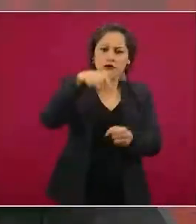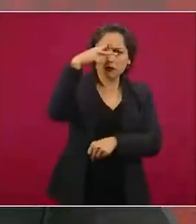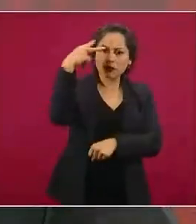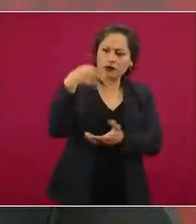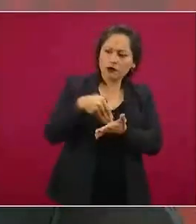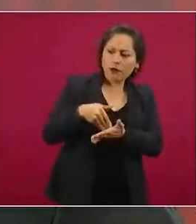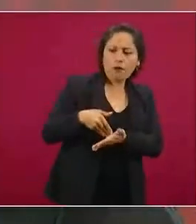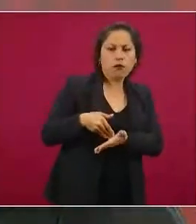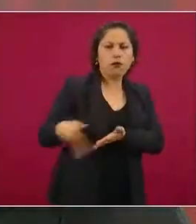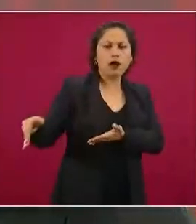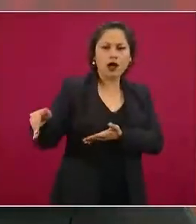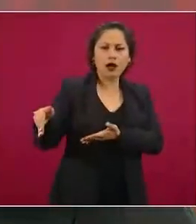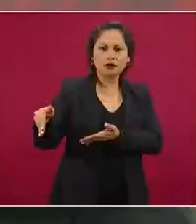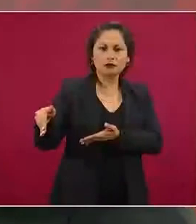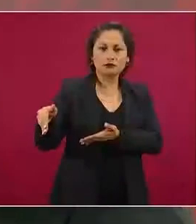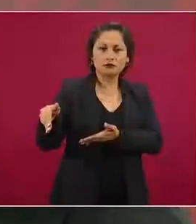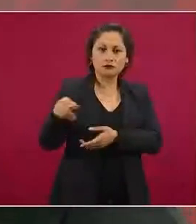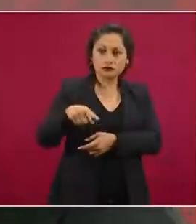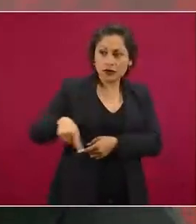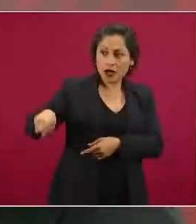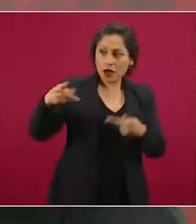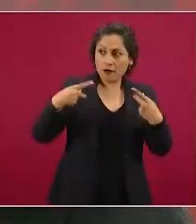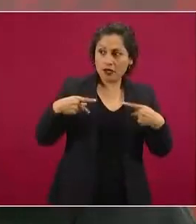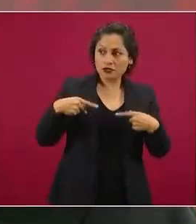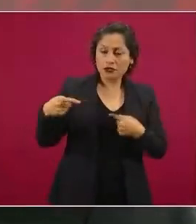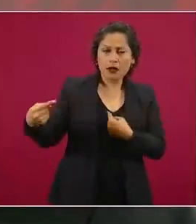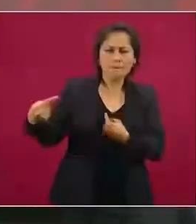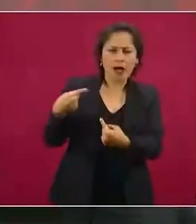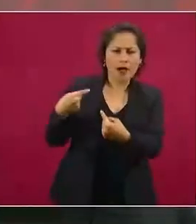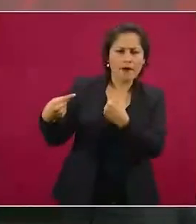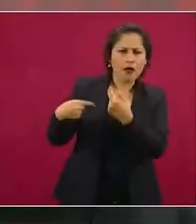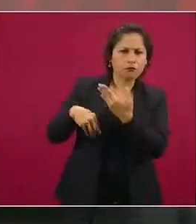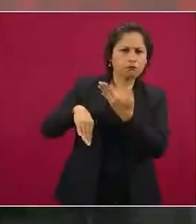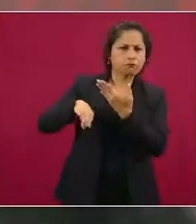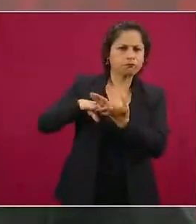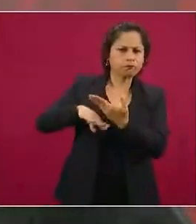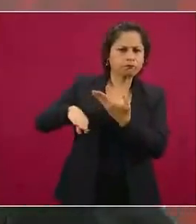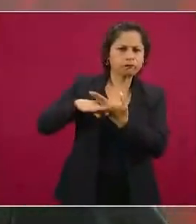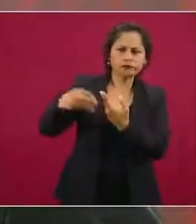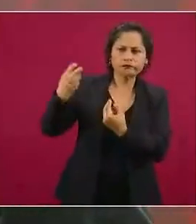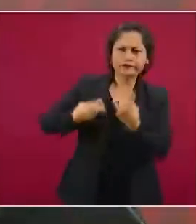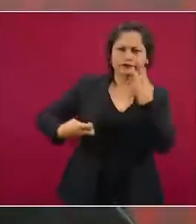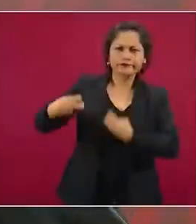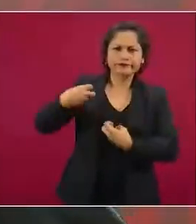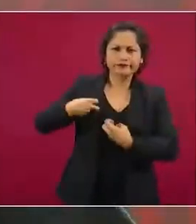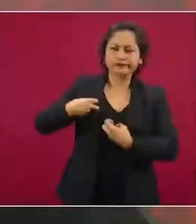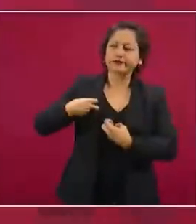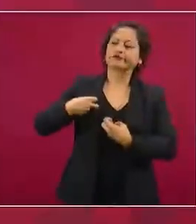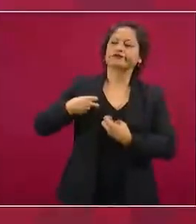Y entre más me golpean, más digno me siento. Si es por eso,